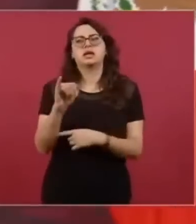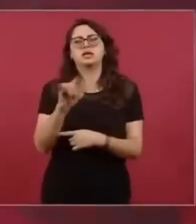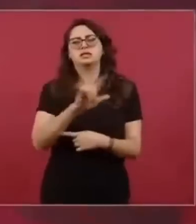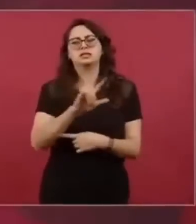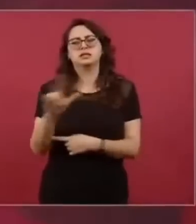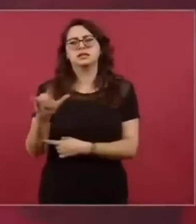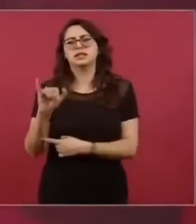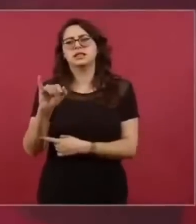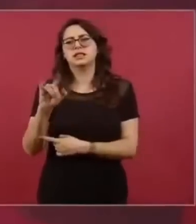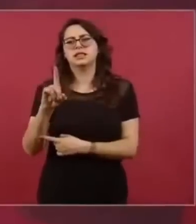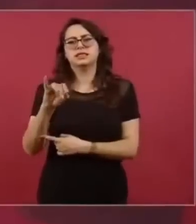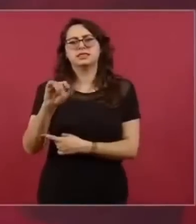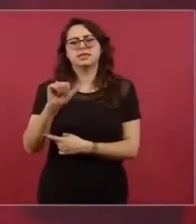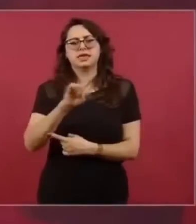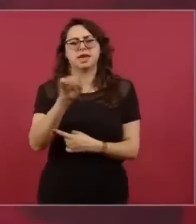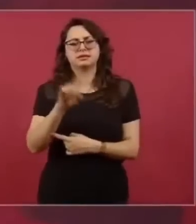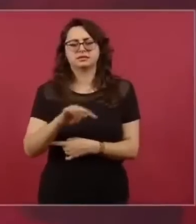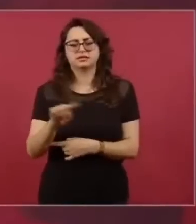su hijo.